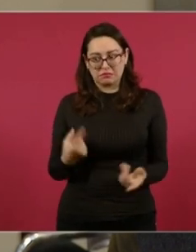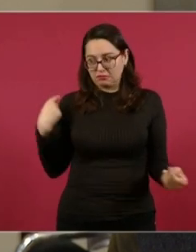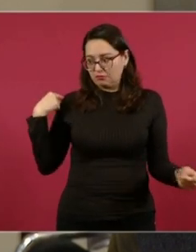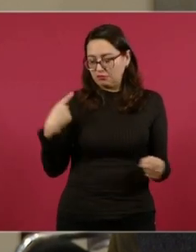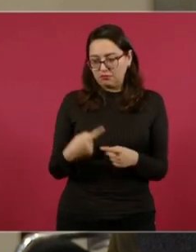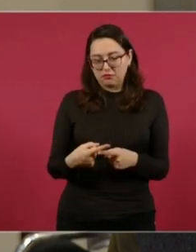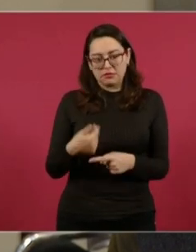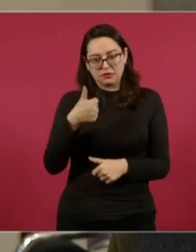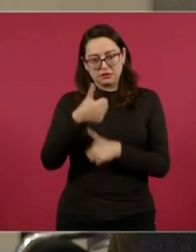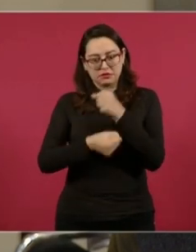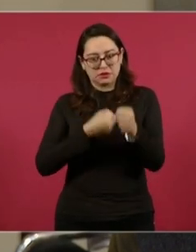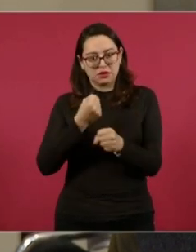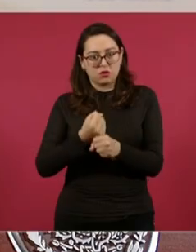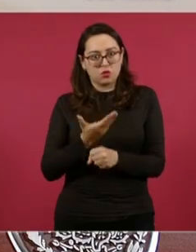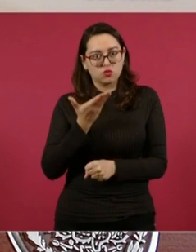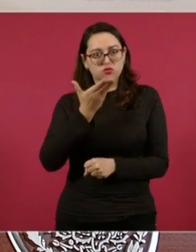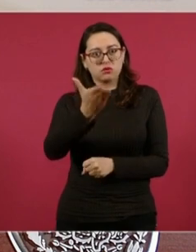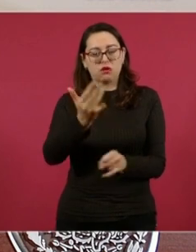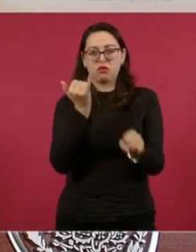Facebook y ahora en TikTok?